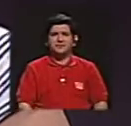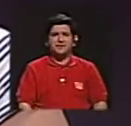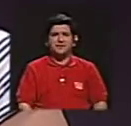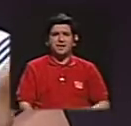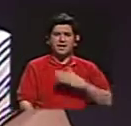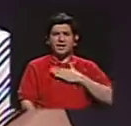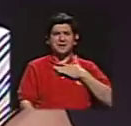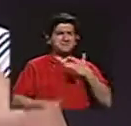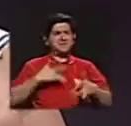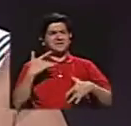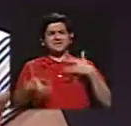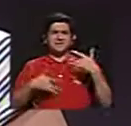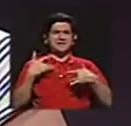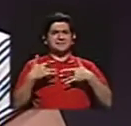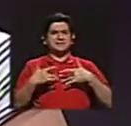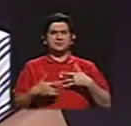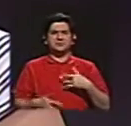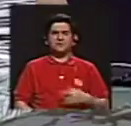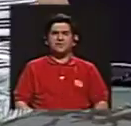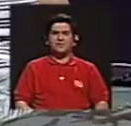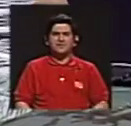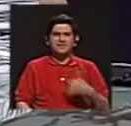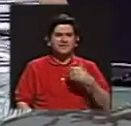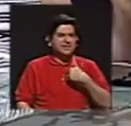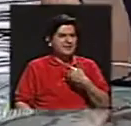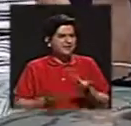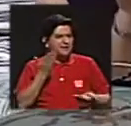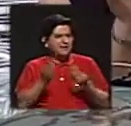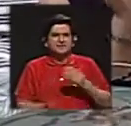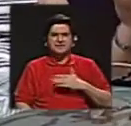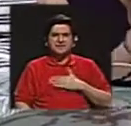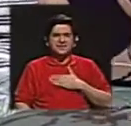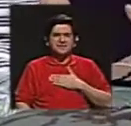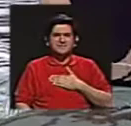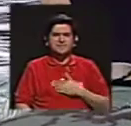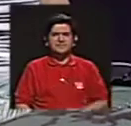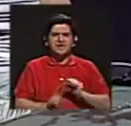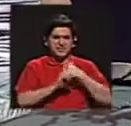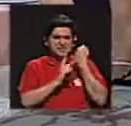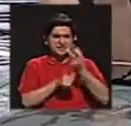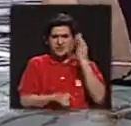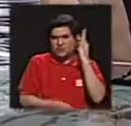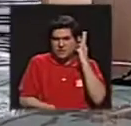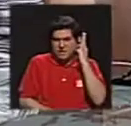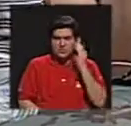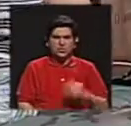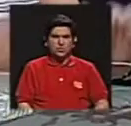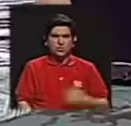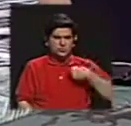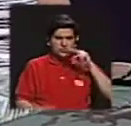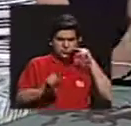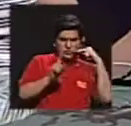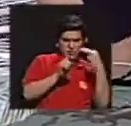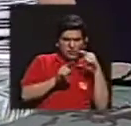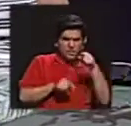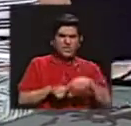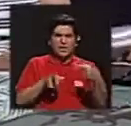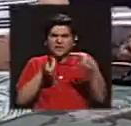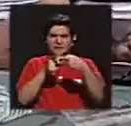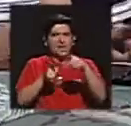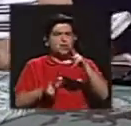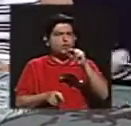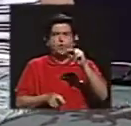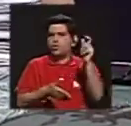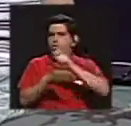desde mi sensación, desde mis sentimientos, desde mi mirada de mujer, cómo yo miro ese ángulo, no cómo